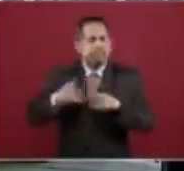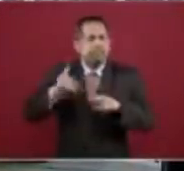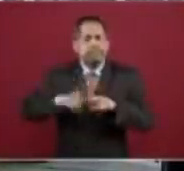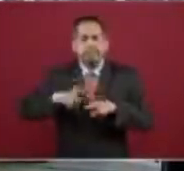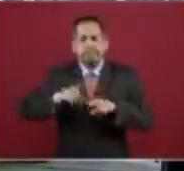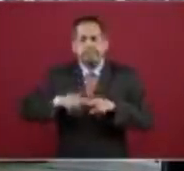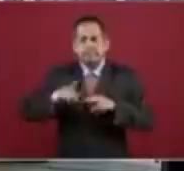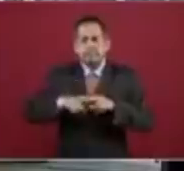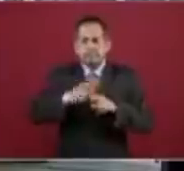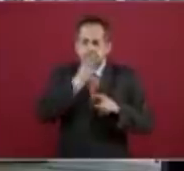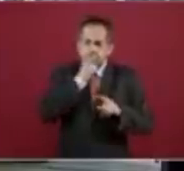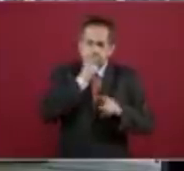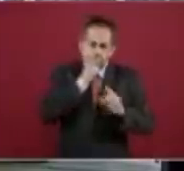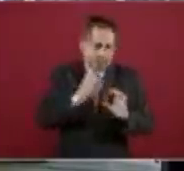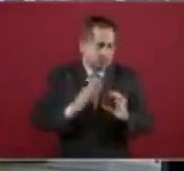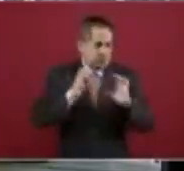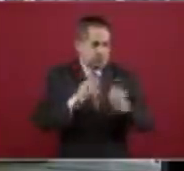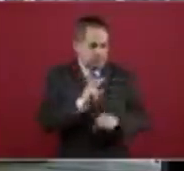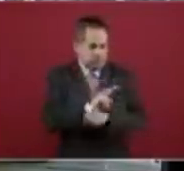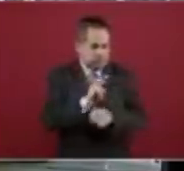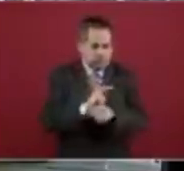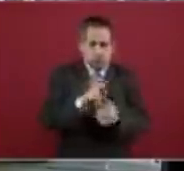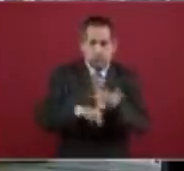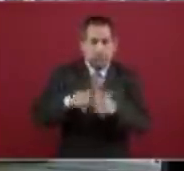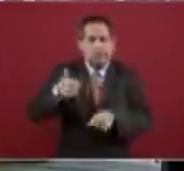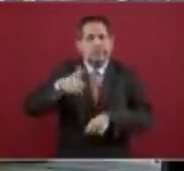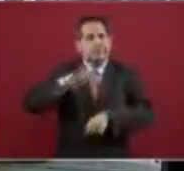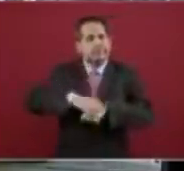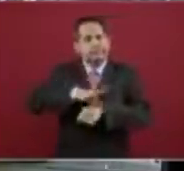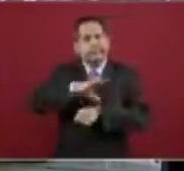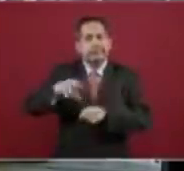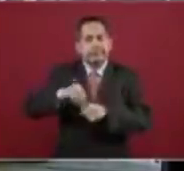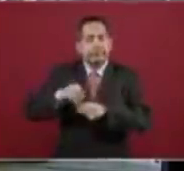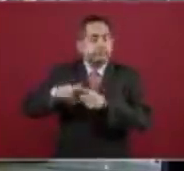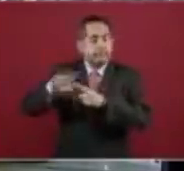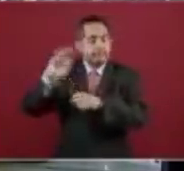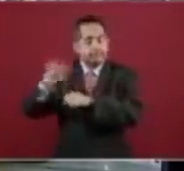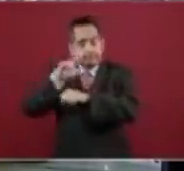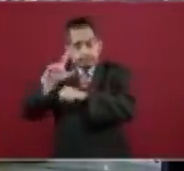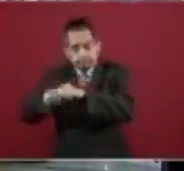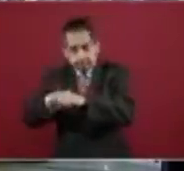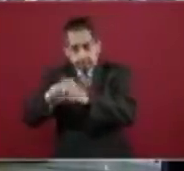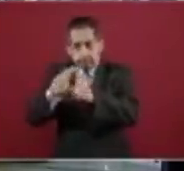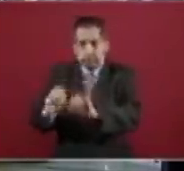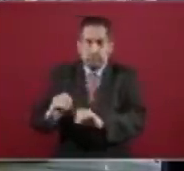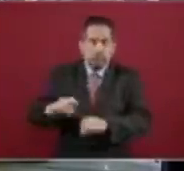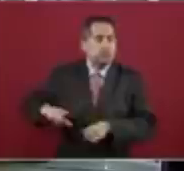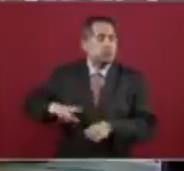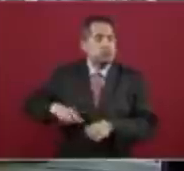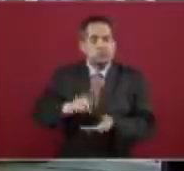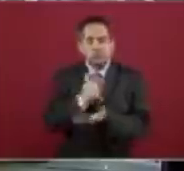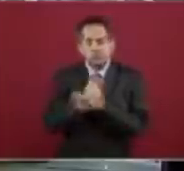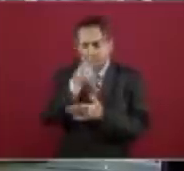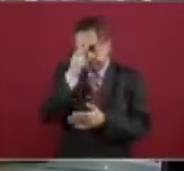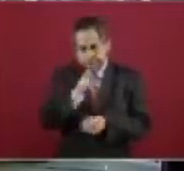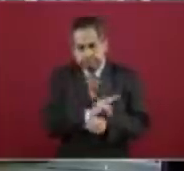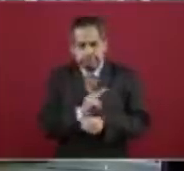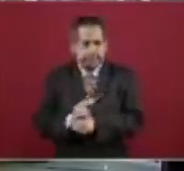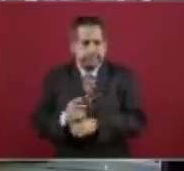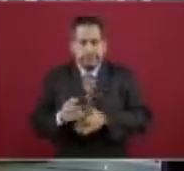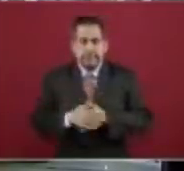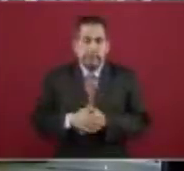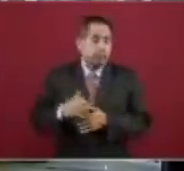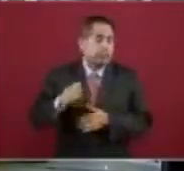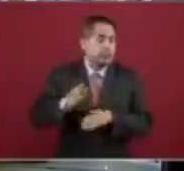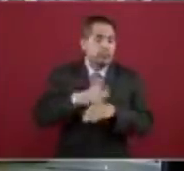la conservación y el cuidado y la administración, si a nivel federal o por el gobierno local, porque en